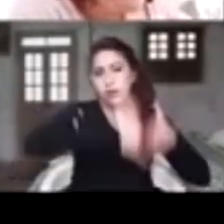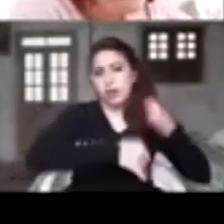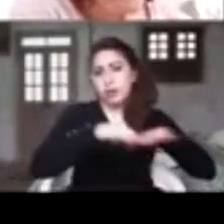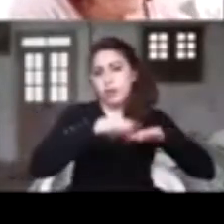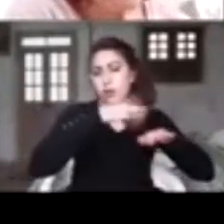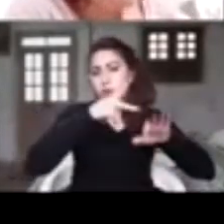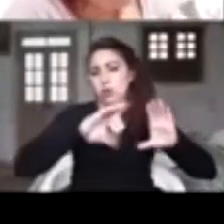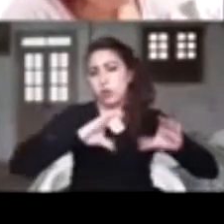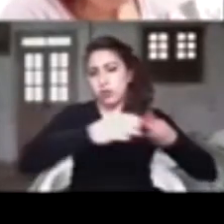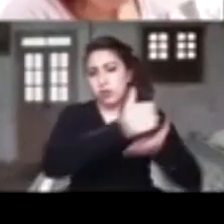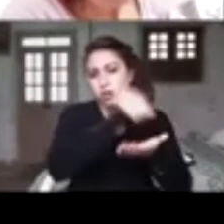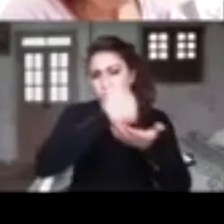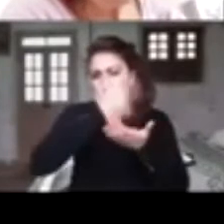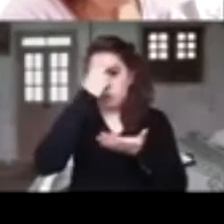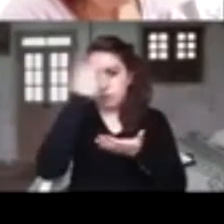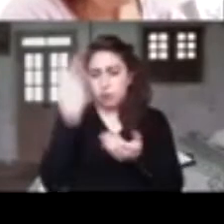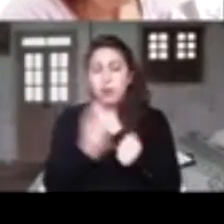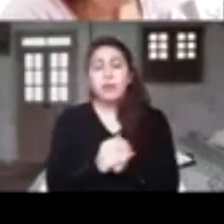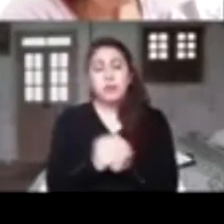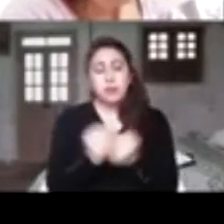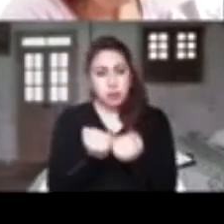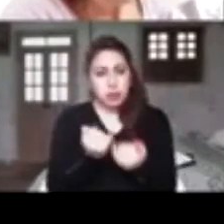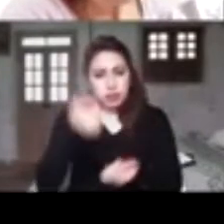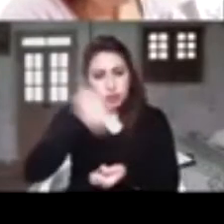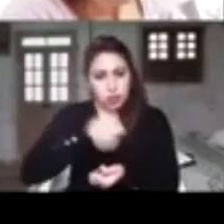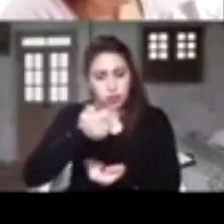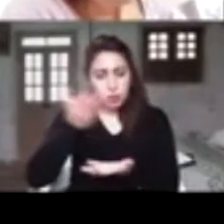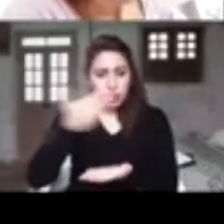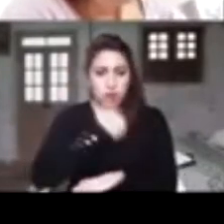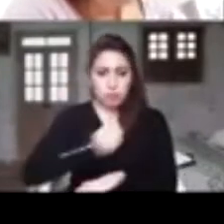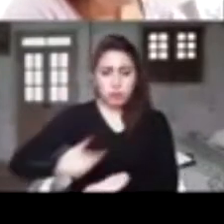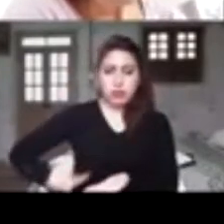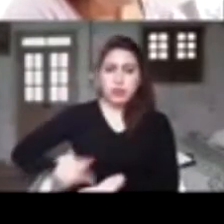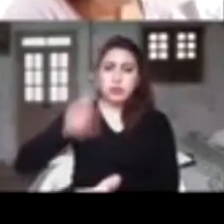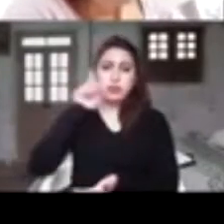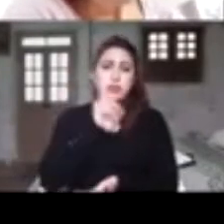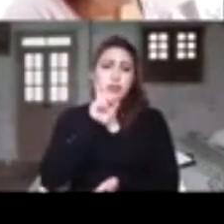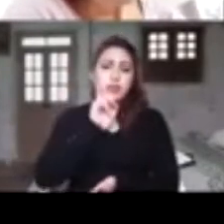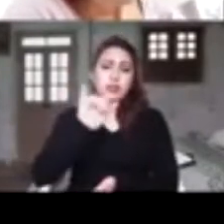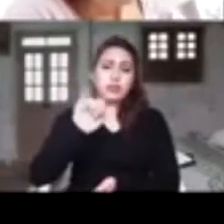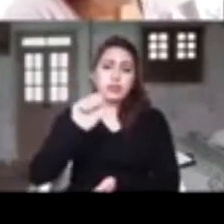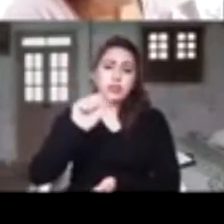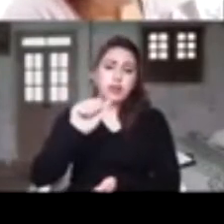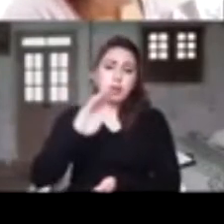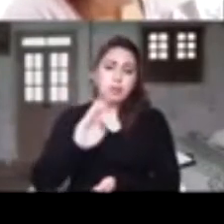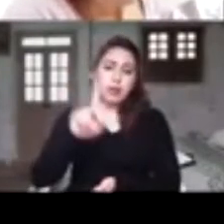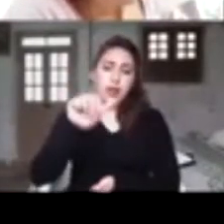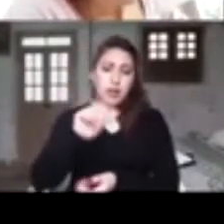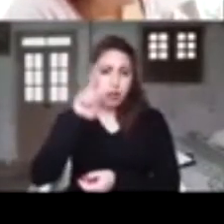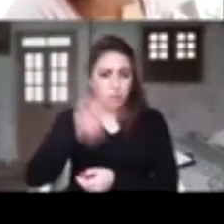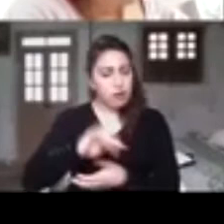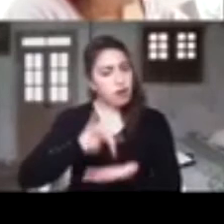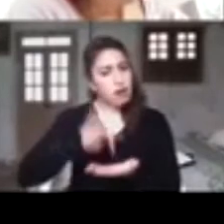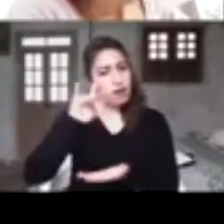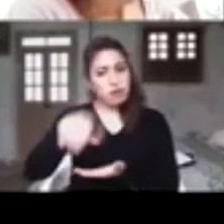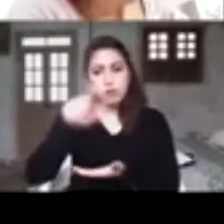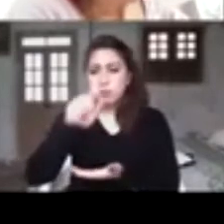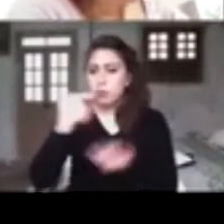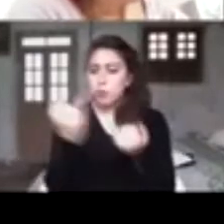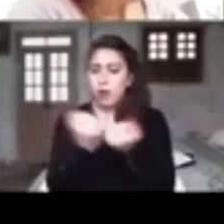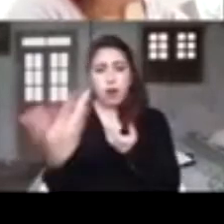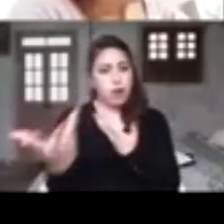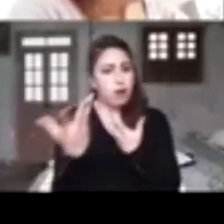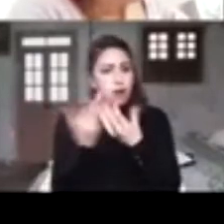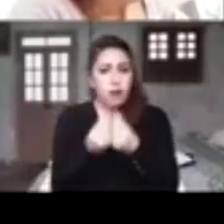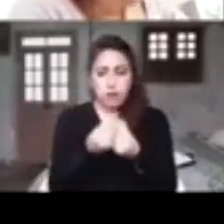de la mesa directiva, quien me antecedió en el uso de la palabra, Isabela. Gracias también por todo este acompañamiento y tu compromiso con